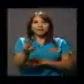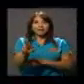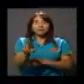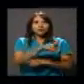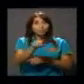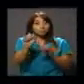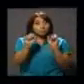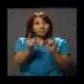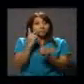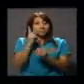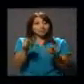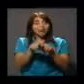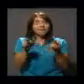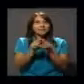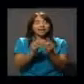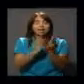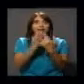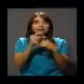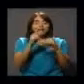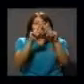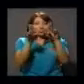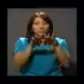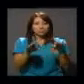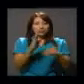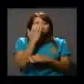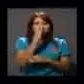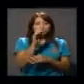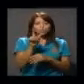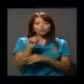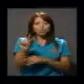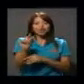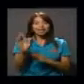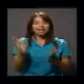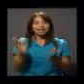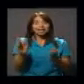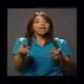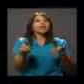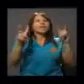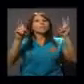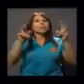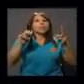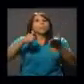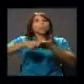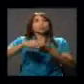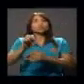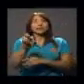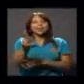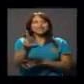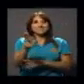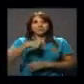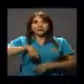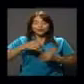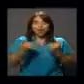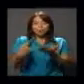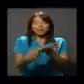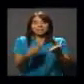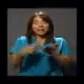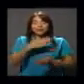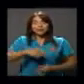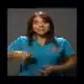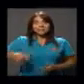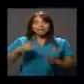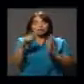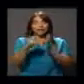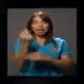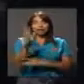pueden seguir también en nuestras cuentas en medios sociales tanto facebook como twitter en voto.cr estamos en el debate presidencial 2014